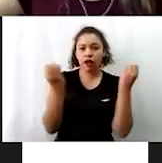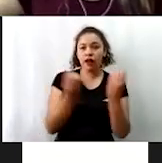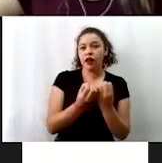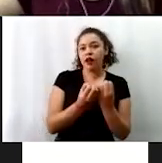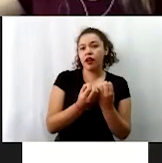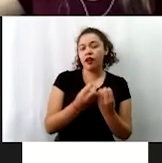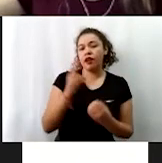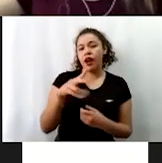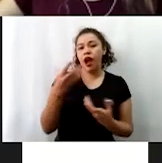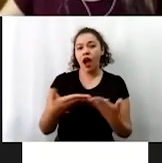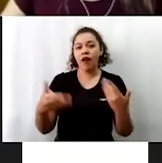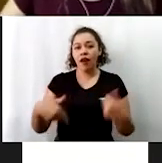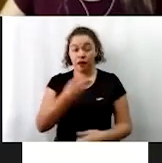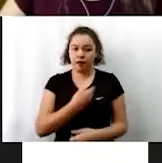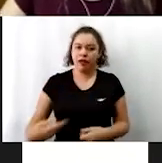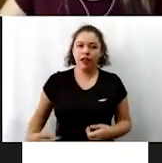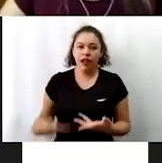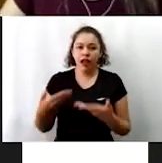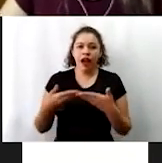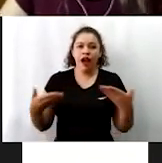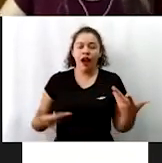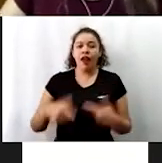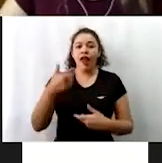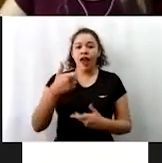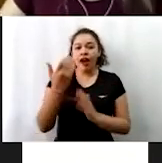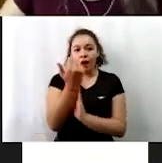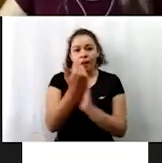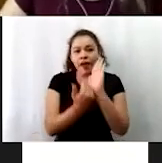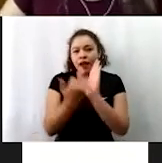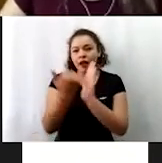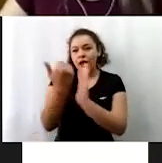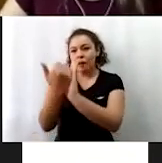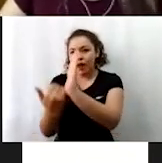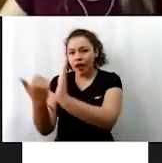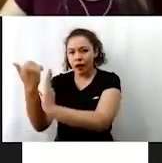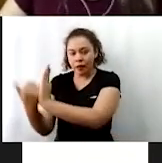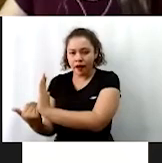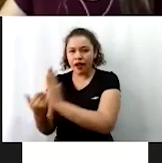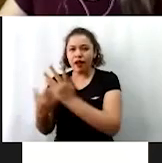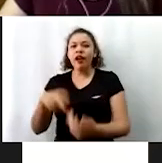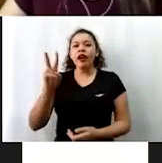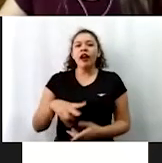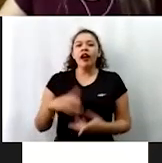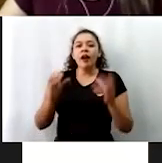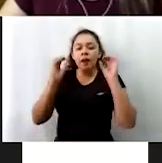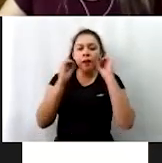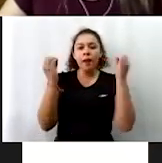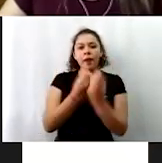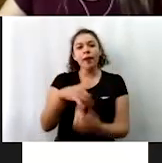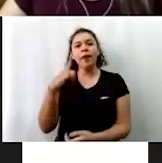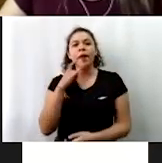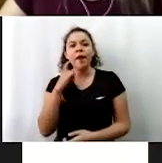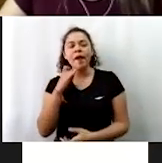pues en este sexenio pues ha habido una reducción importante de recursos, ¿no? Entonces, creo que el esfuerzo de muchas organizaciones